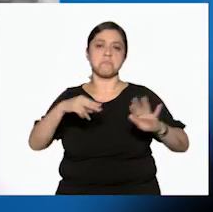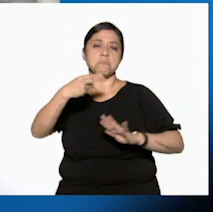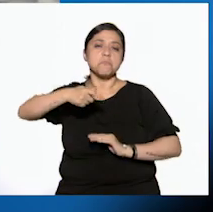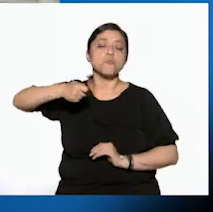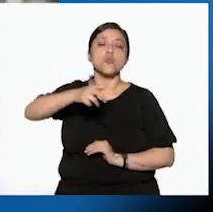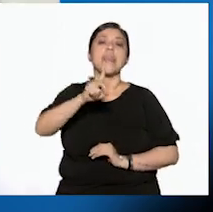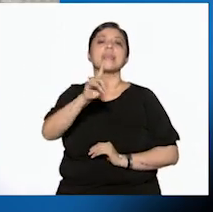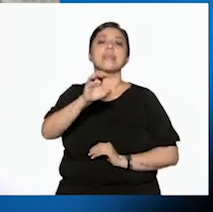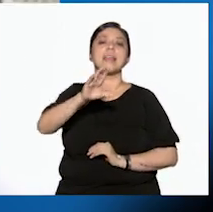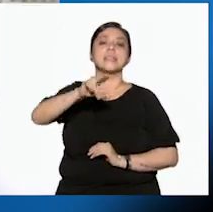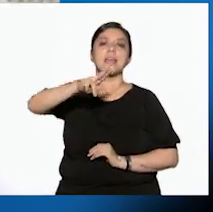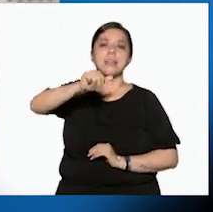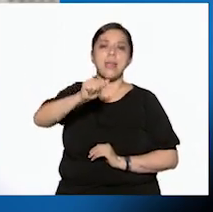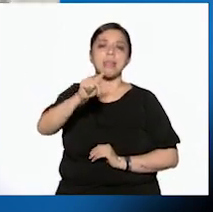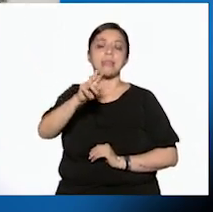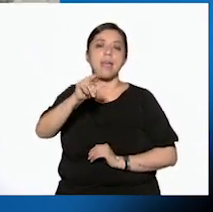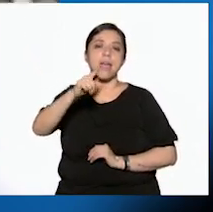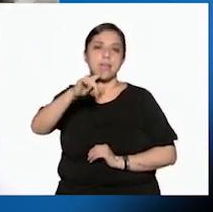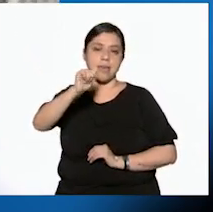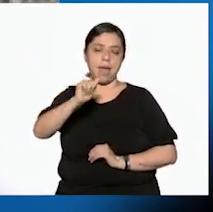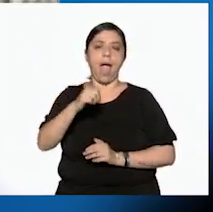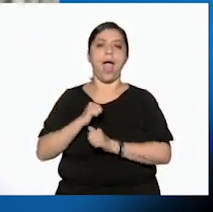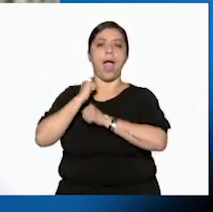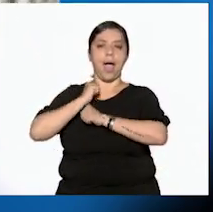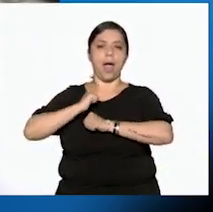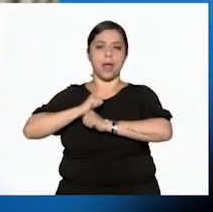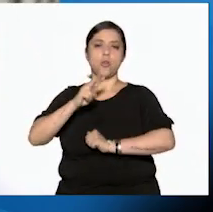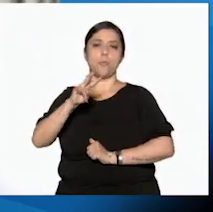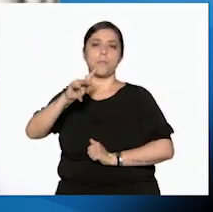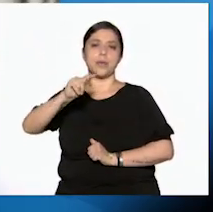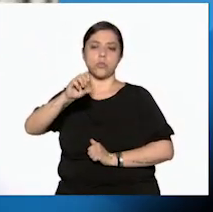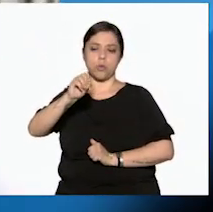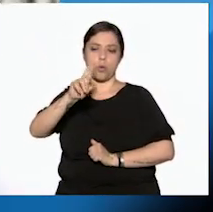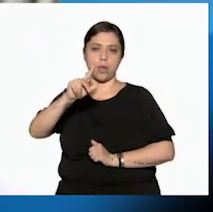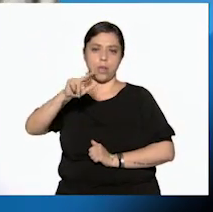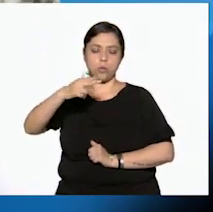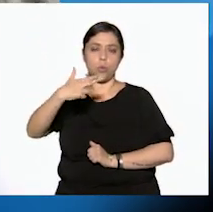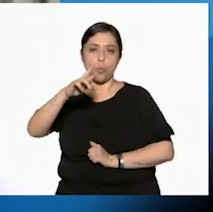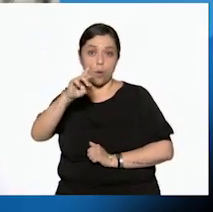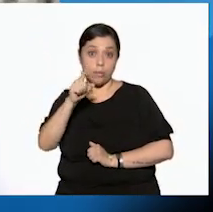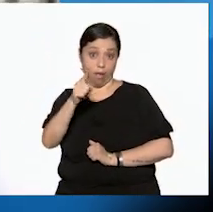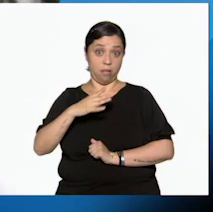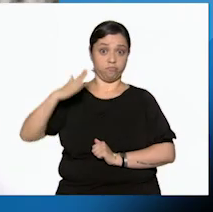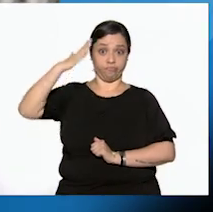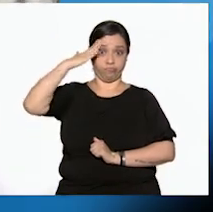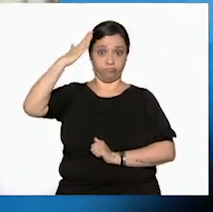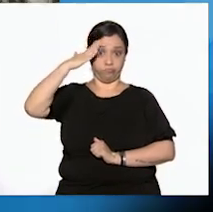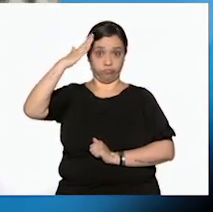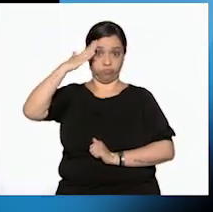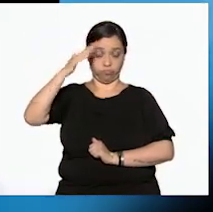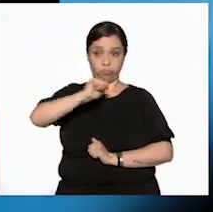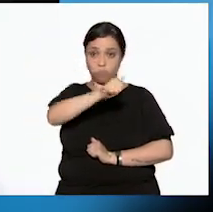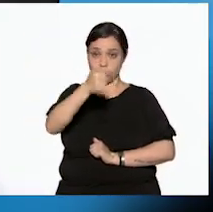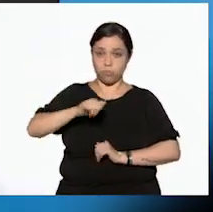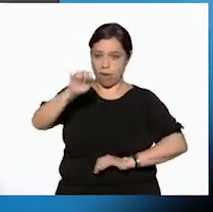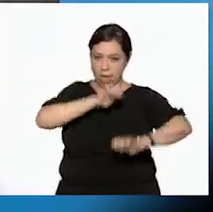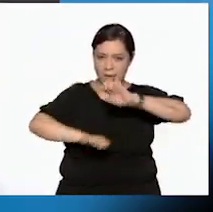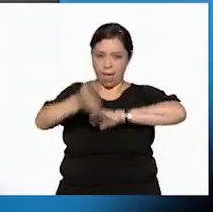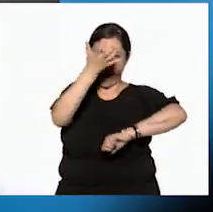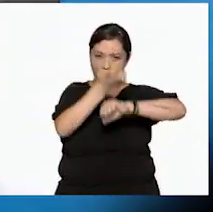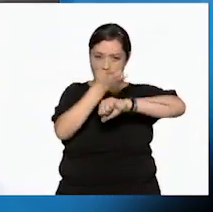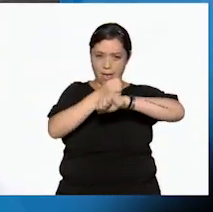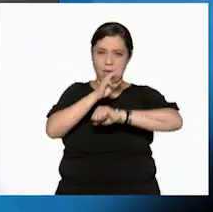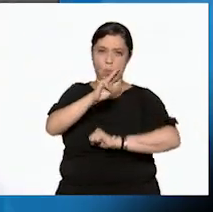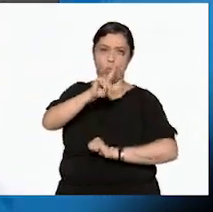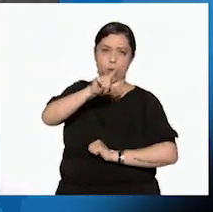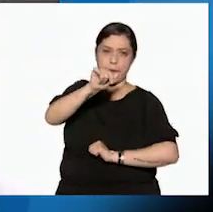Decena Trágica. Victoriano Huerta, quien era el jefe militar de la plaza, se dejó convencer por el embajador estadounidense